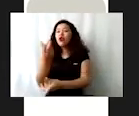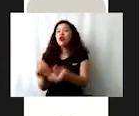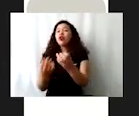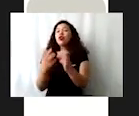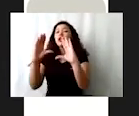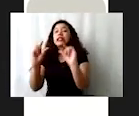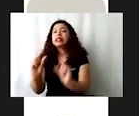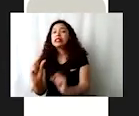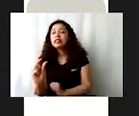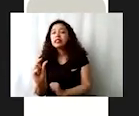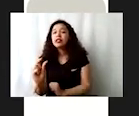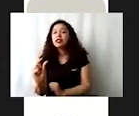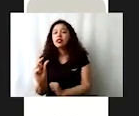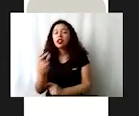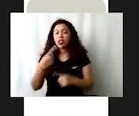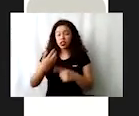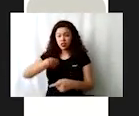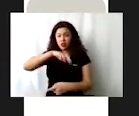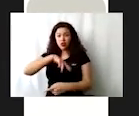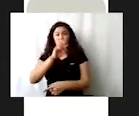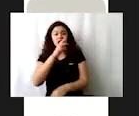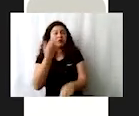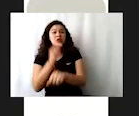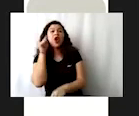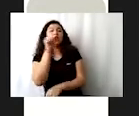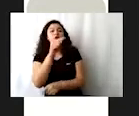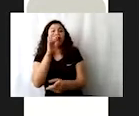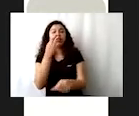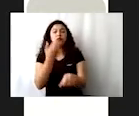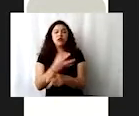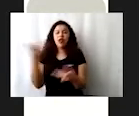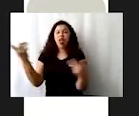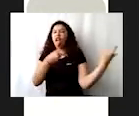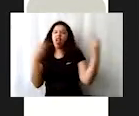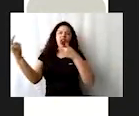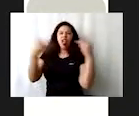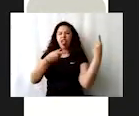pequeño. ¿Quiénes, nosotros? Los incendios son tu responsabilidad de ustedes.